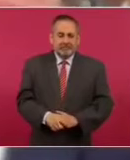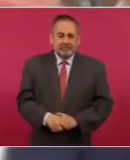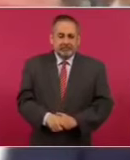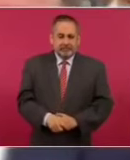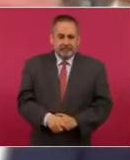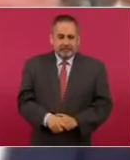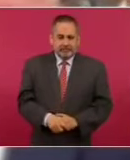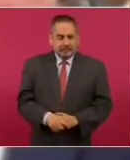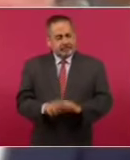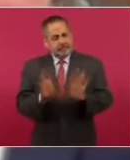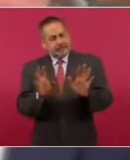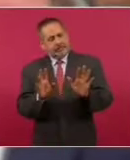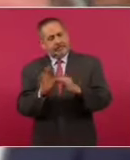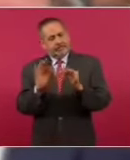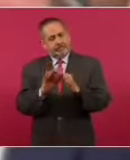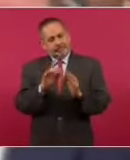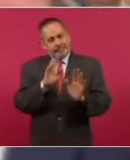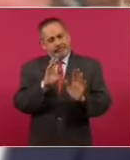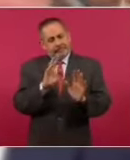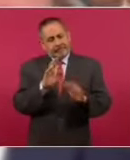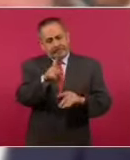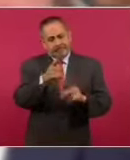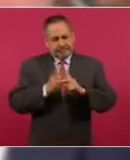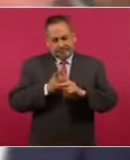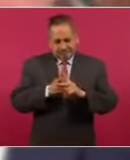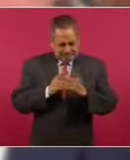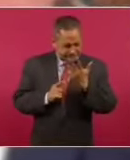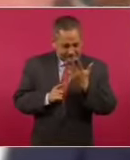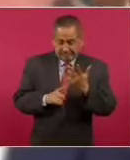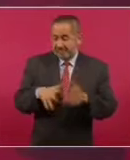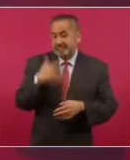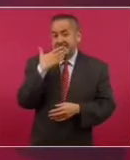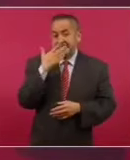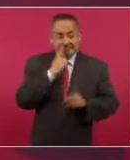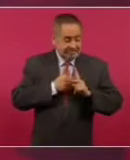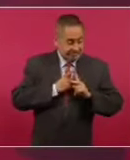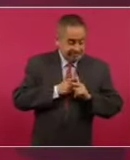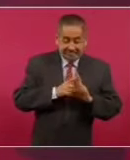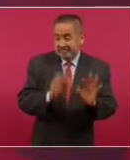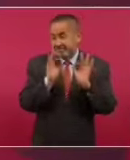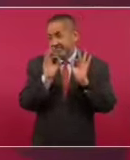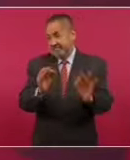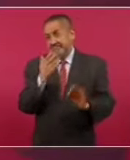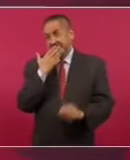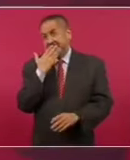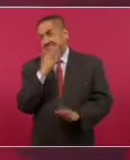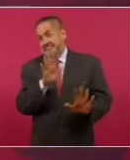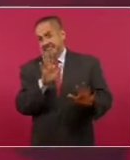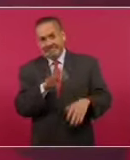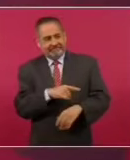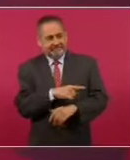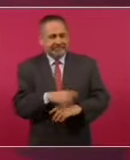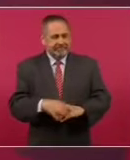No, por eso digo, es que hicieron muy bien las cuentas.